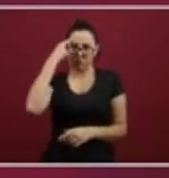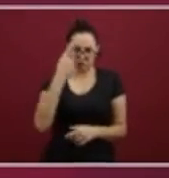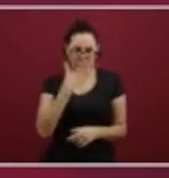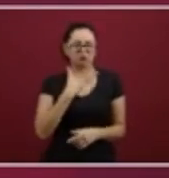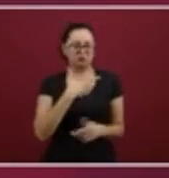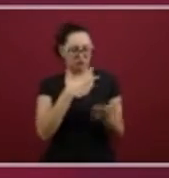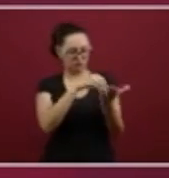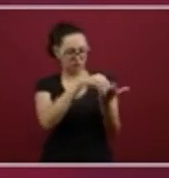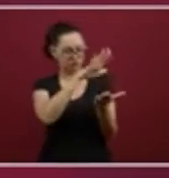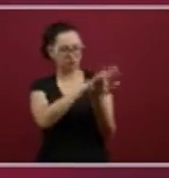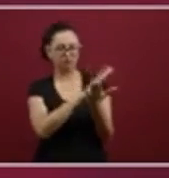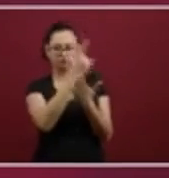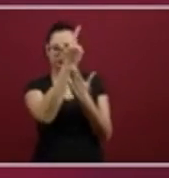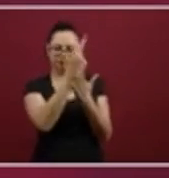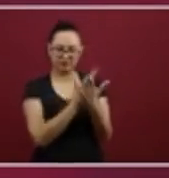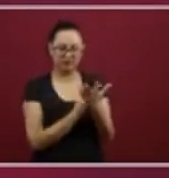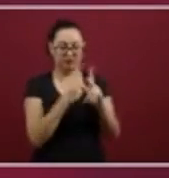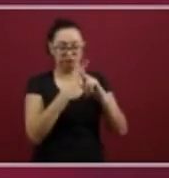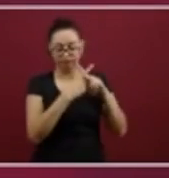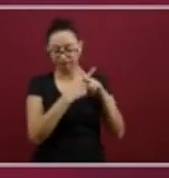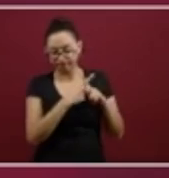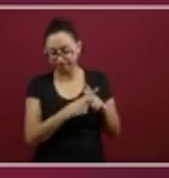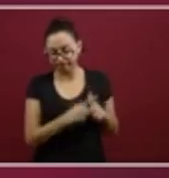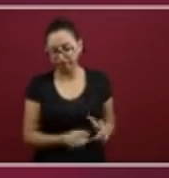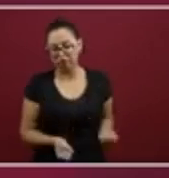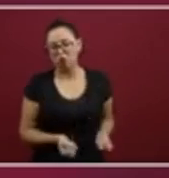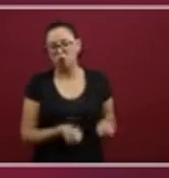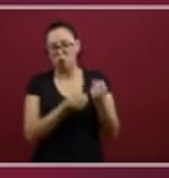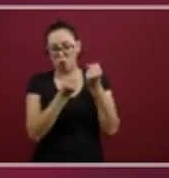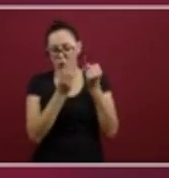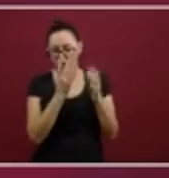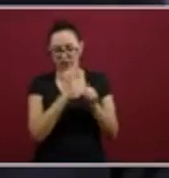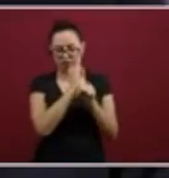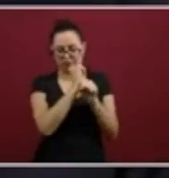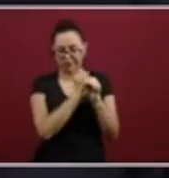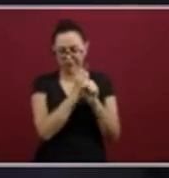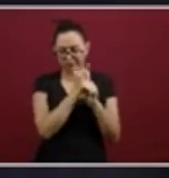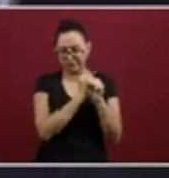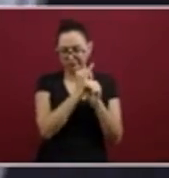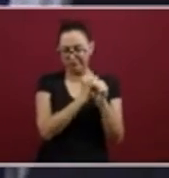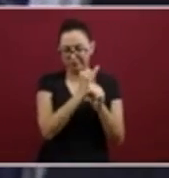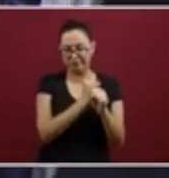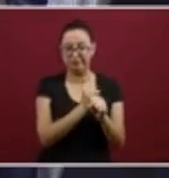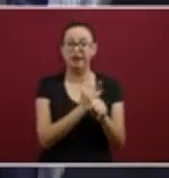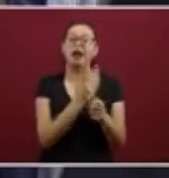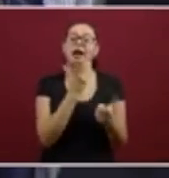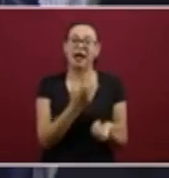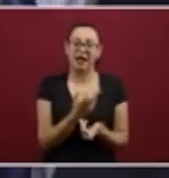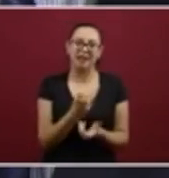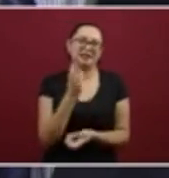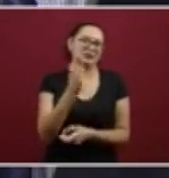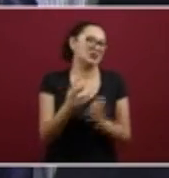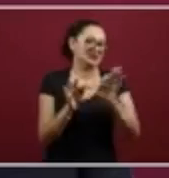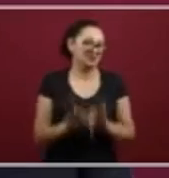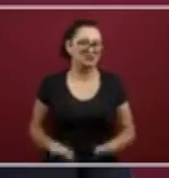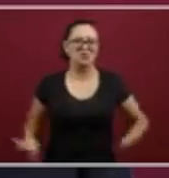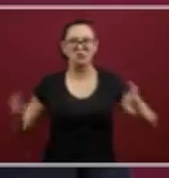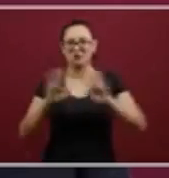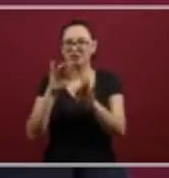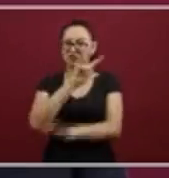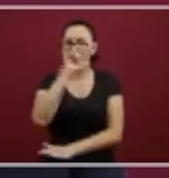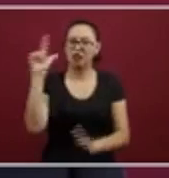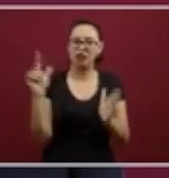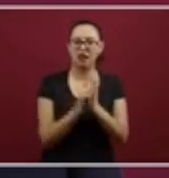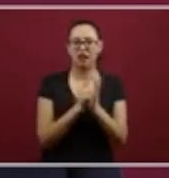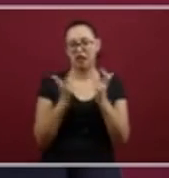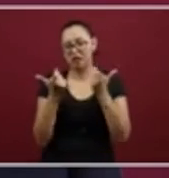contabilizado, porque se ha hecho ya una investigación con ese propósito. Por eso, en la ley de austeridad se establece